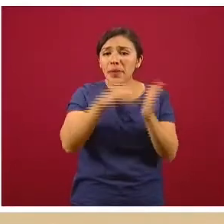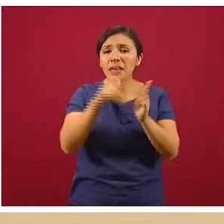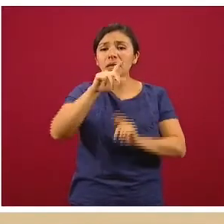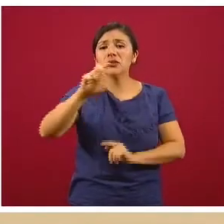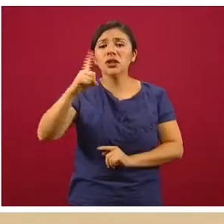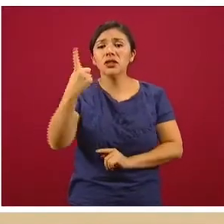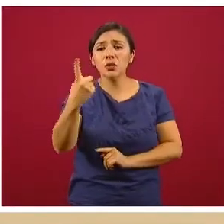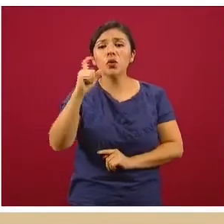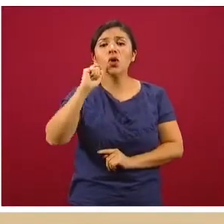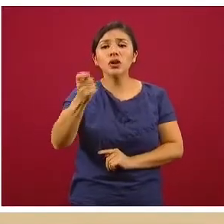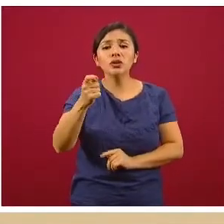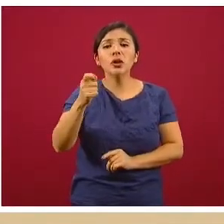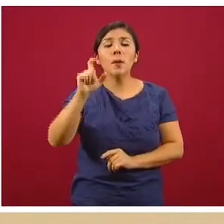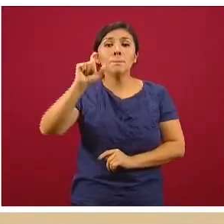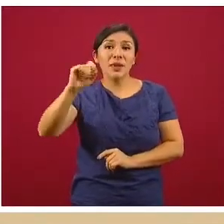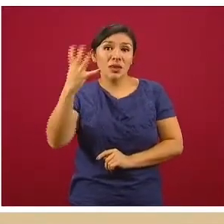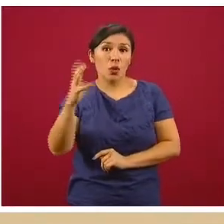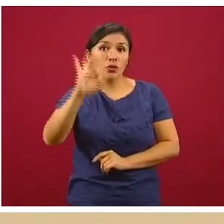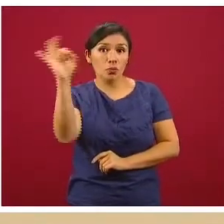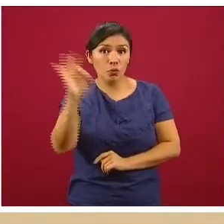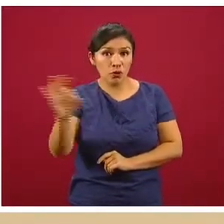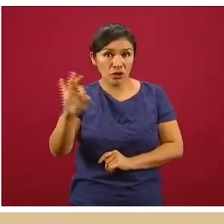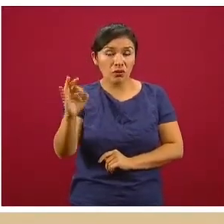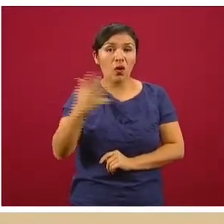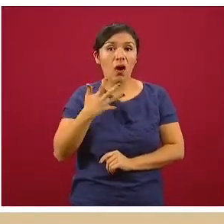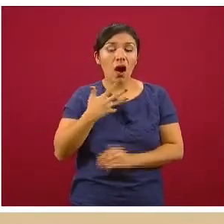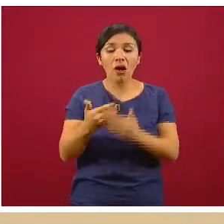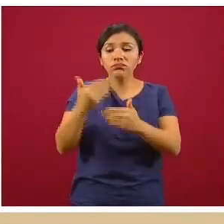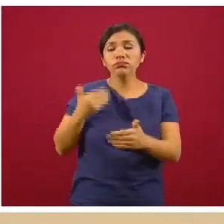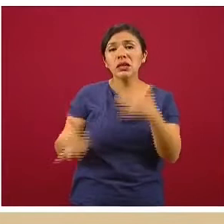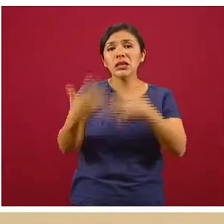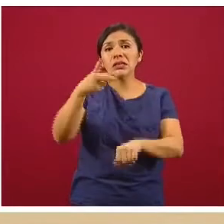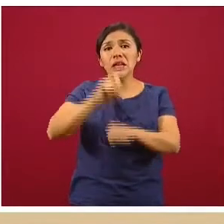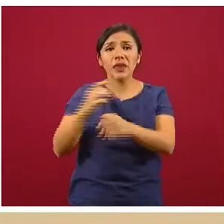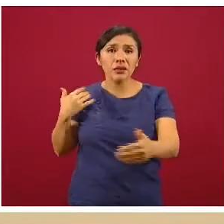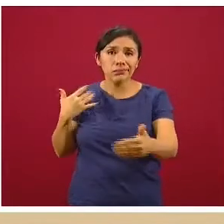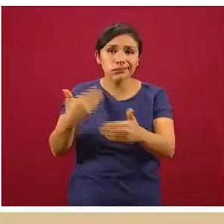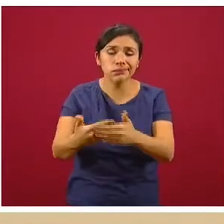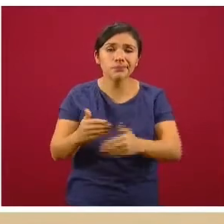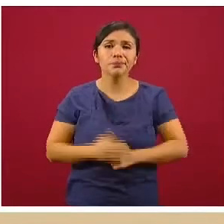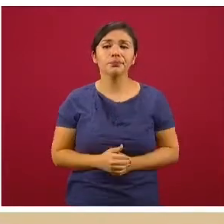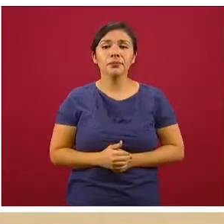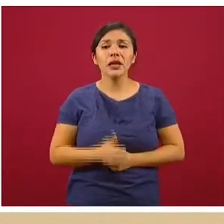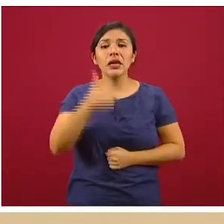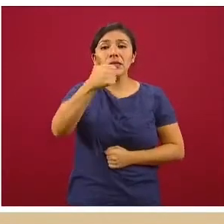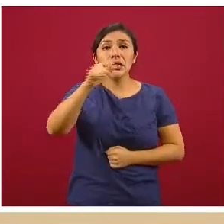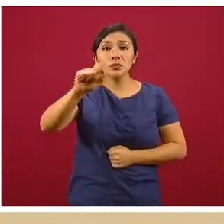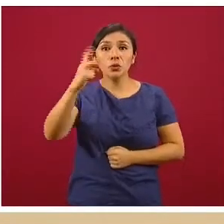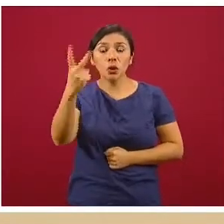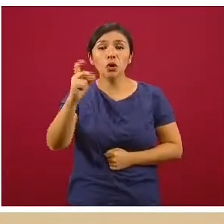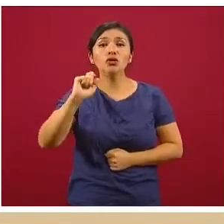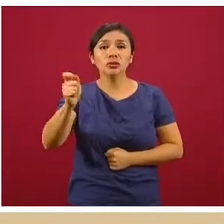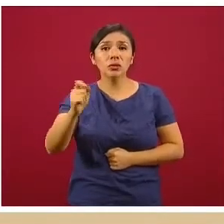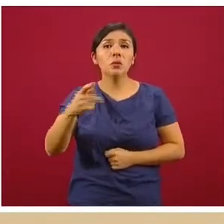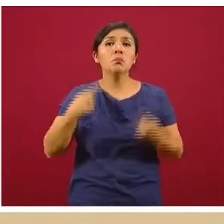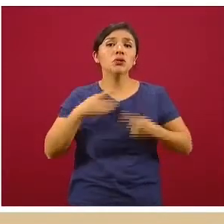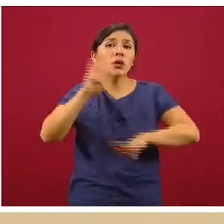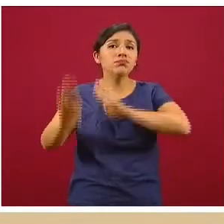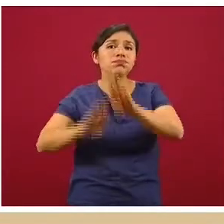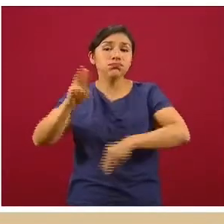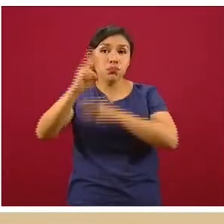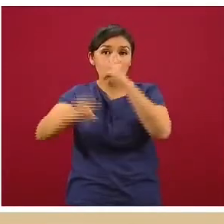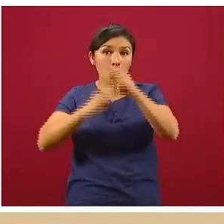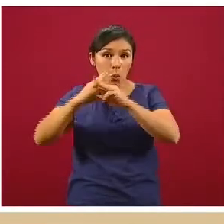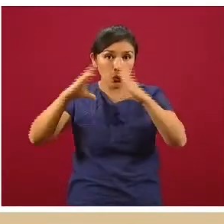1.391.731, que representan al 24%, lo han tenido en los últimos 15 días. 6.2 es la tasa de letalidad